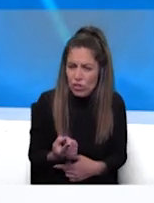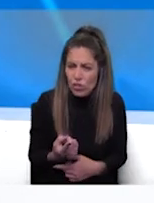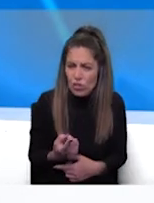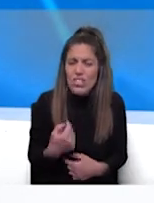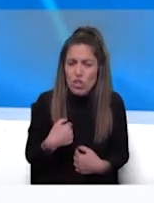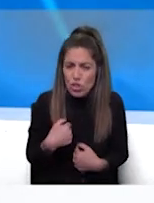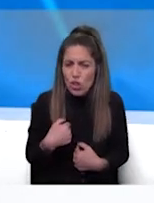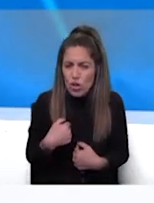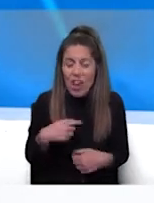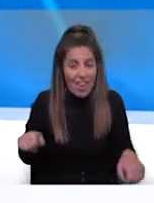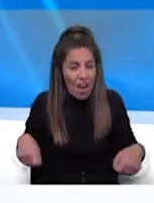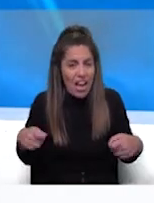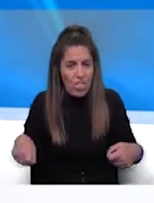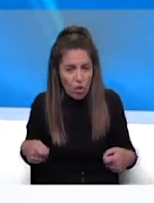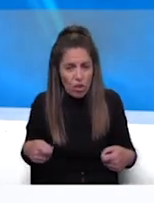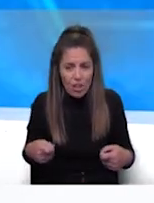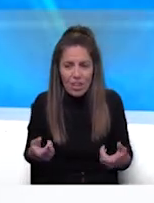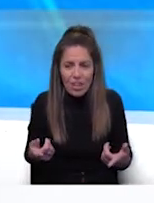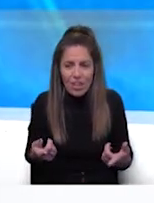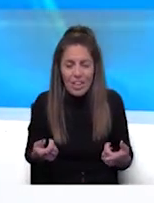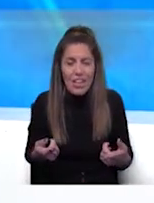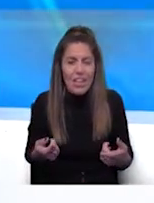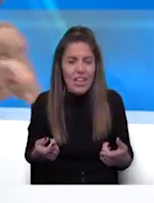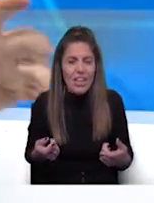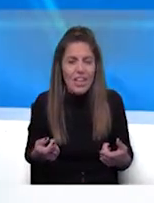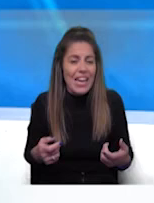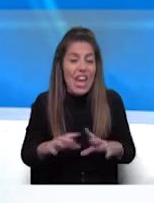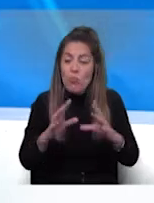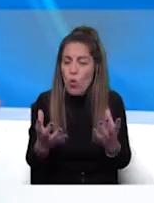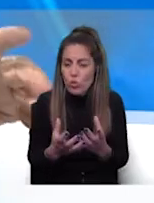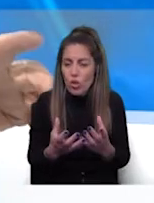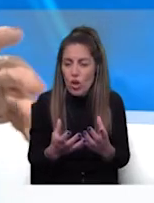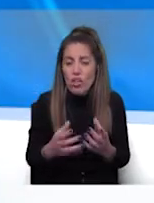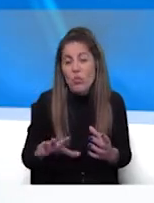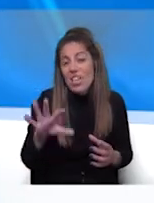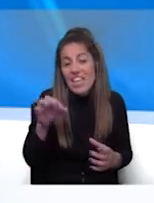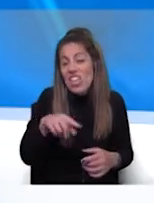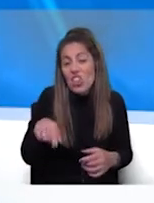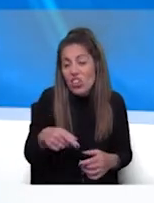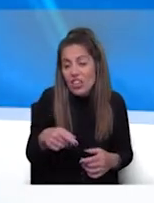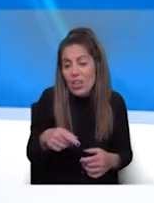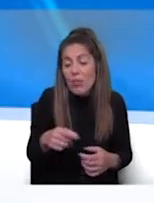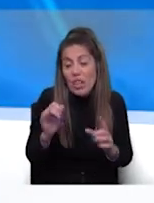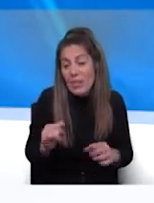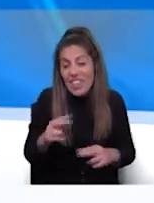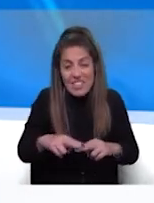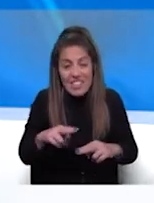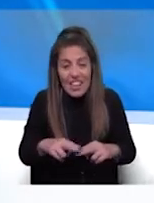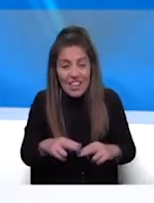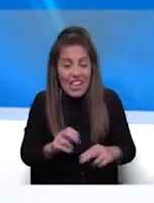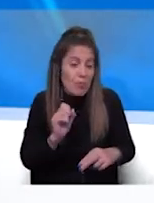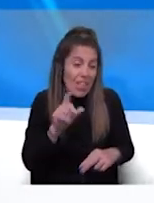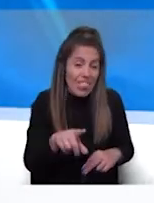si yo fuera lavador en una cancha que es el mundo, vos elegís dónde querés actuar, porque además tenés internet, haces un giro de